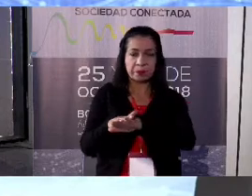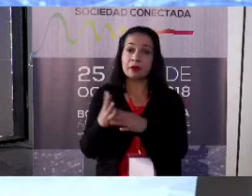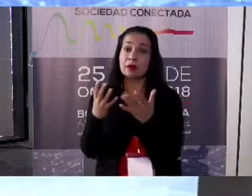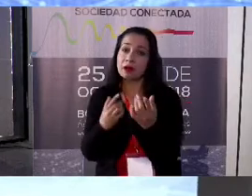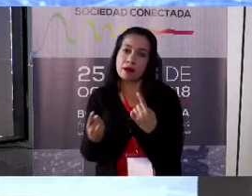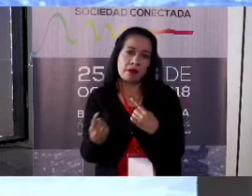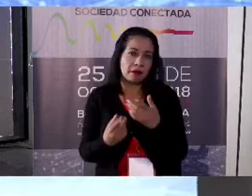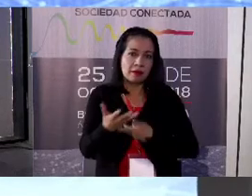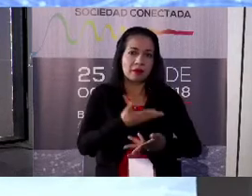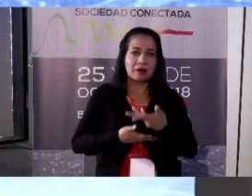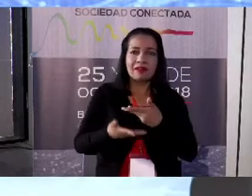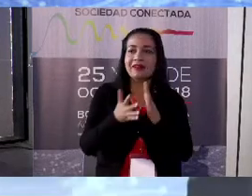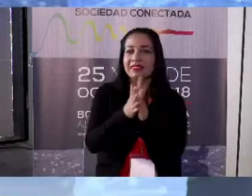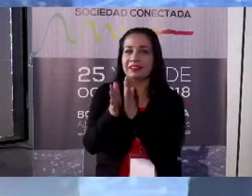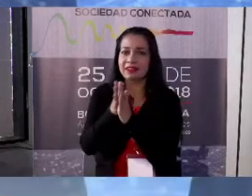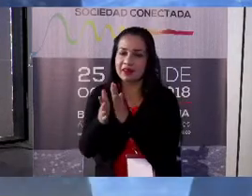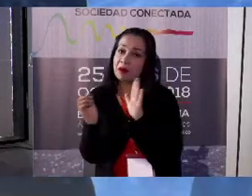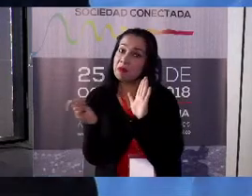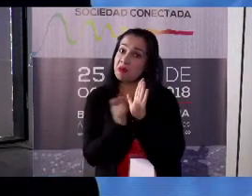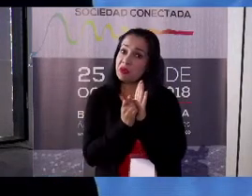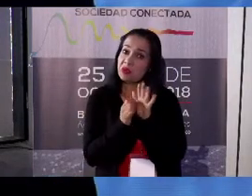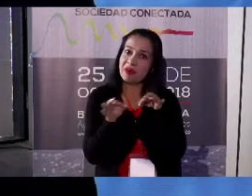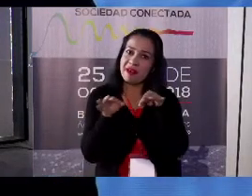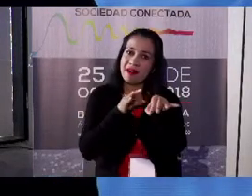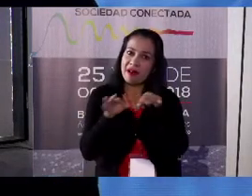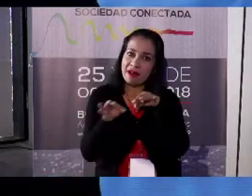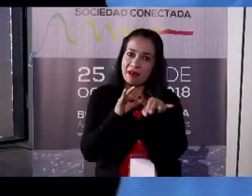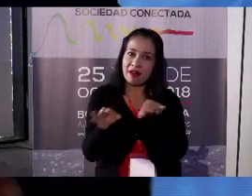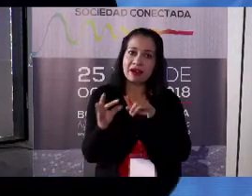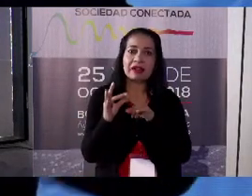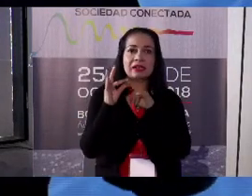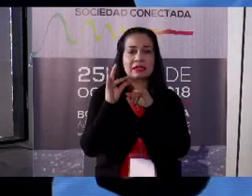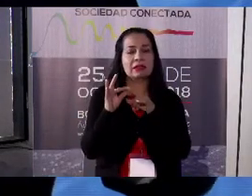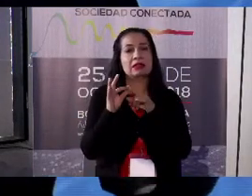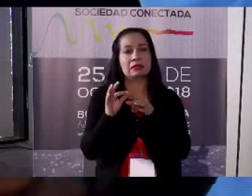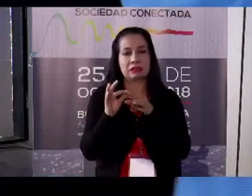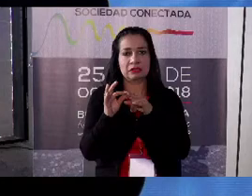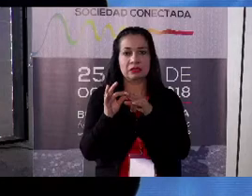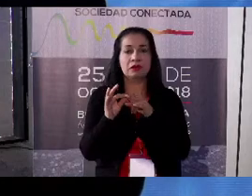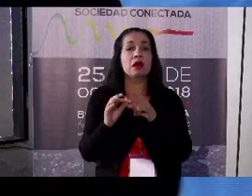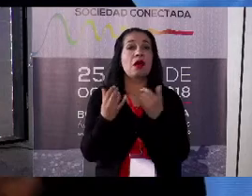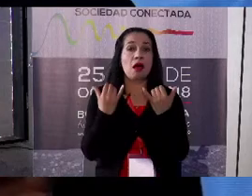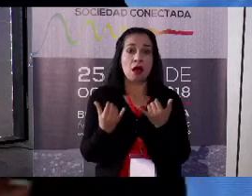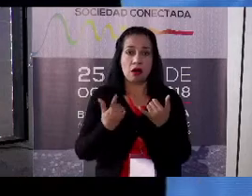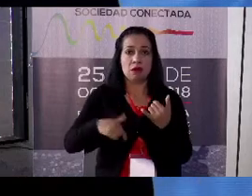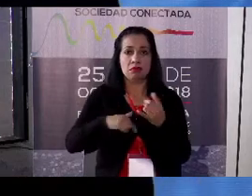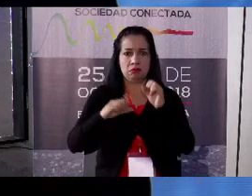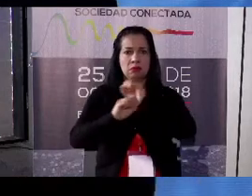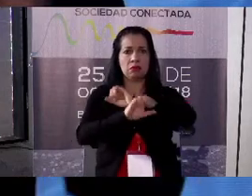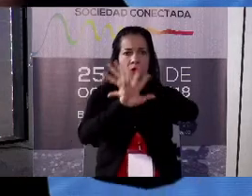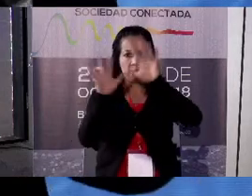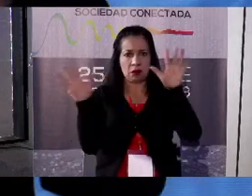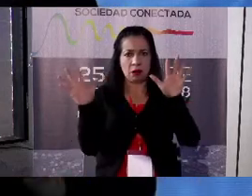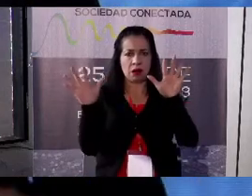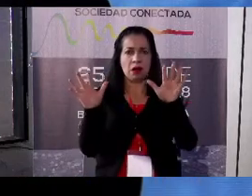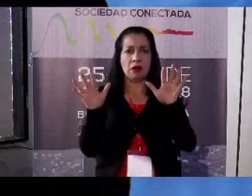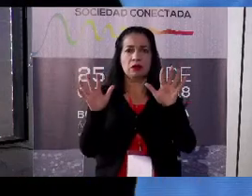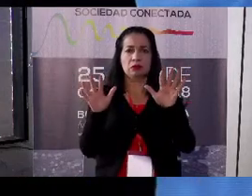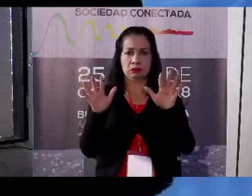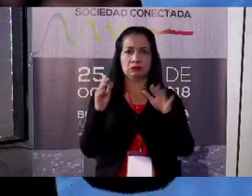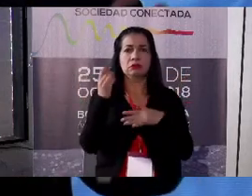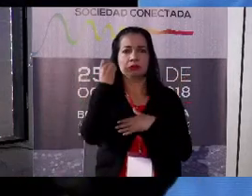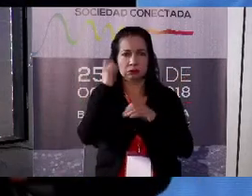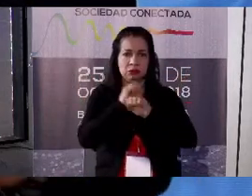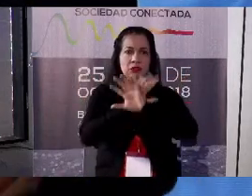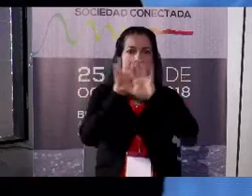ustedes acerca de este punto en particular nosotros tenemos claro muy muy claro que las tecnologías